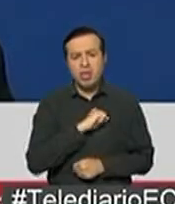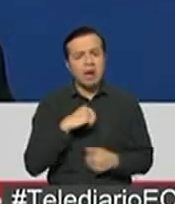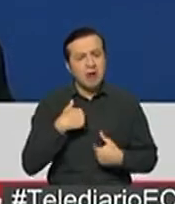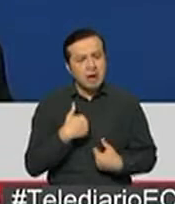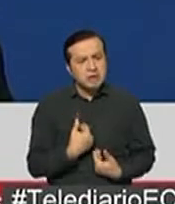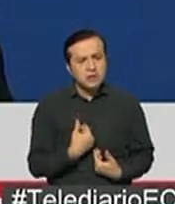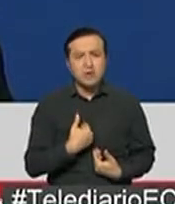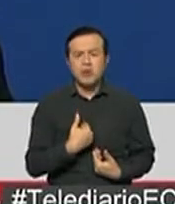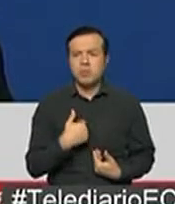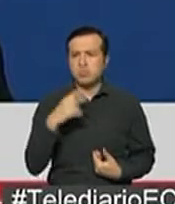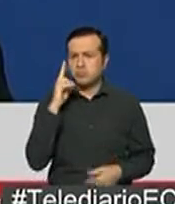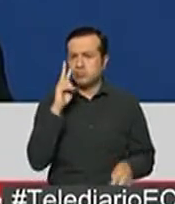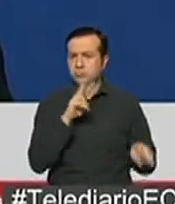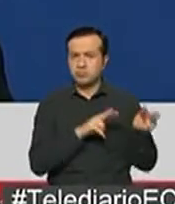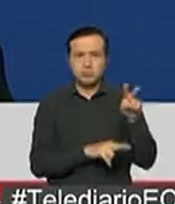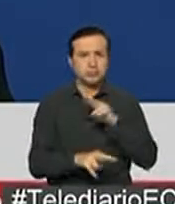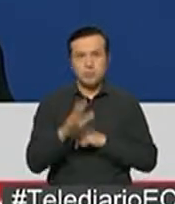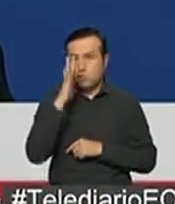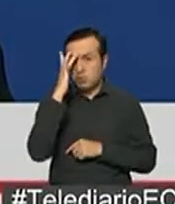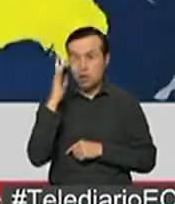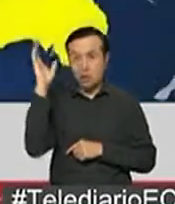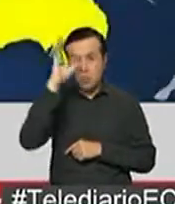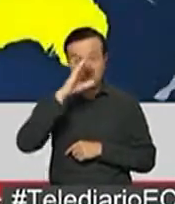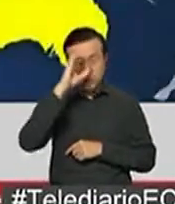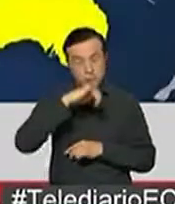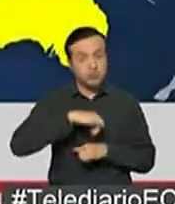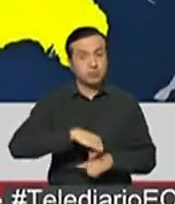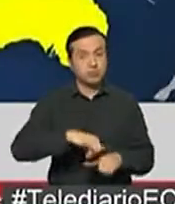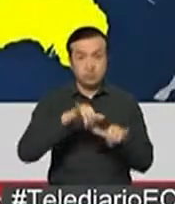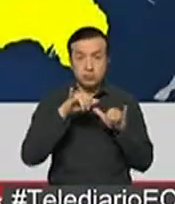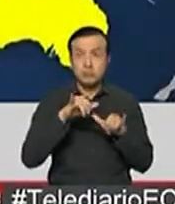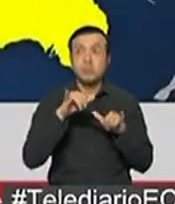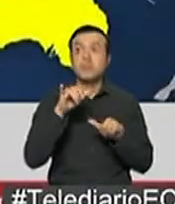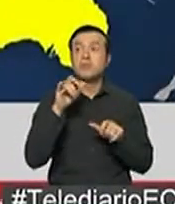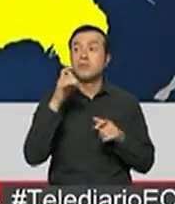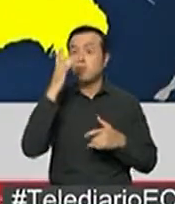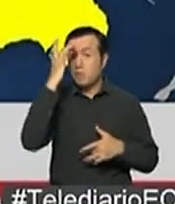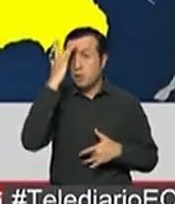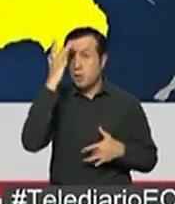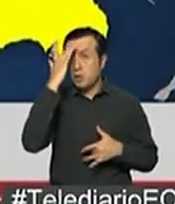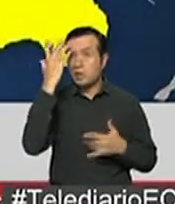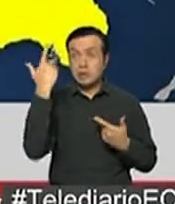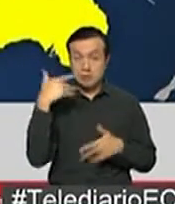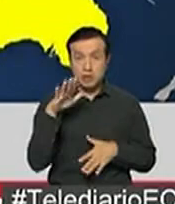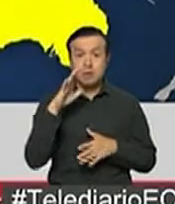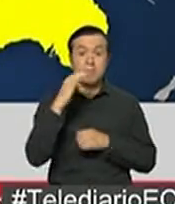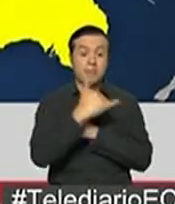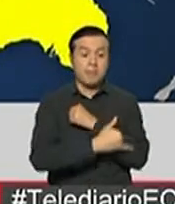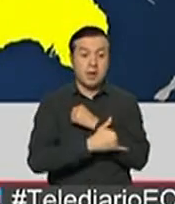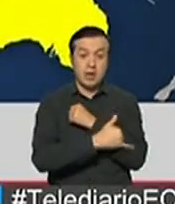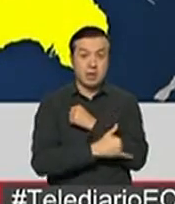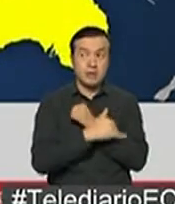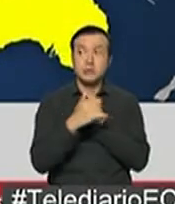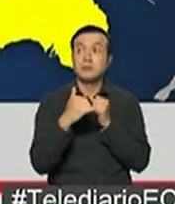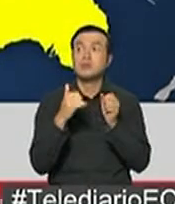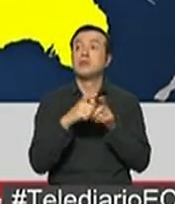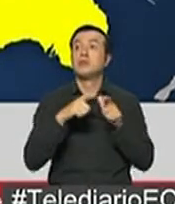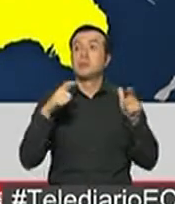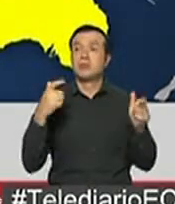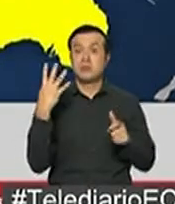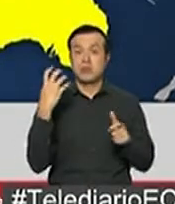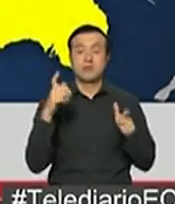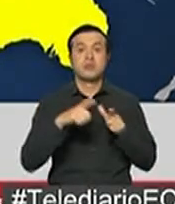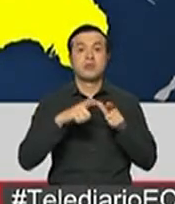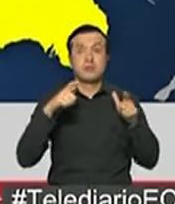sólo fueron detectados debido a nuestra búsqueda el número de casos del coronavirus detectados en tailandia ascendieron este martes a